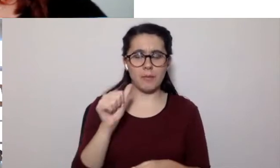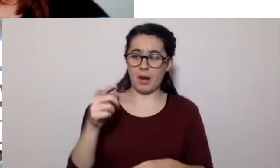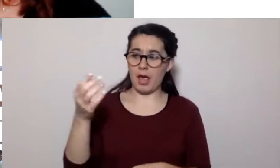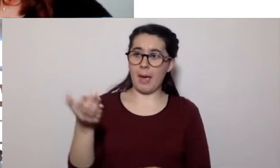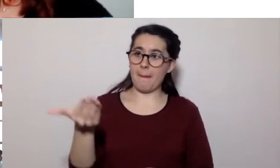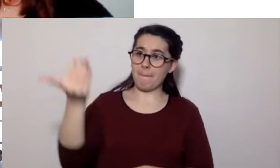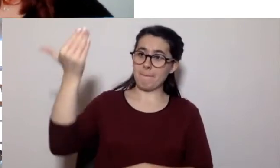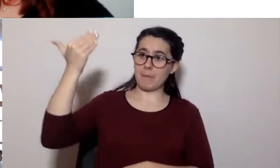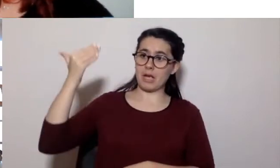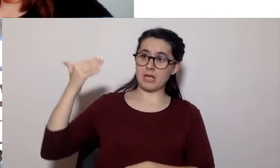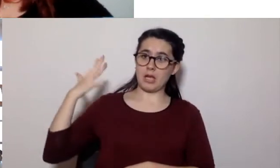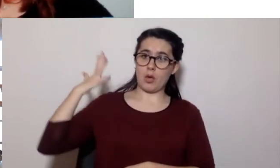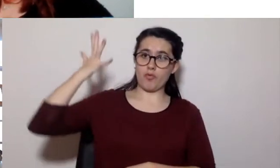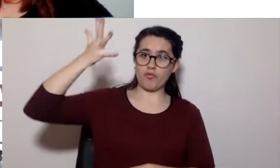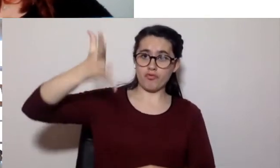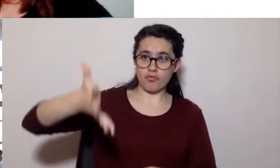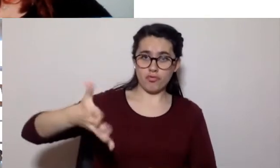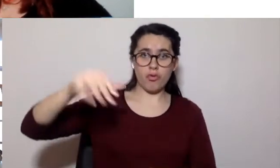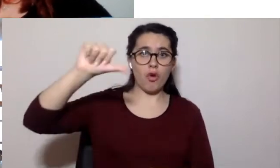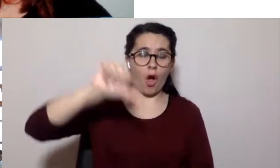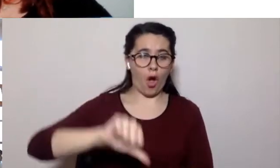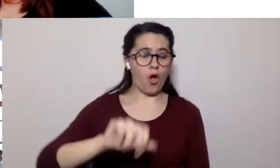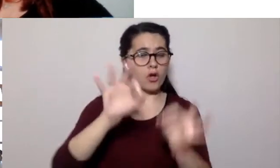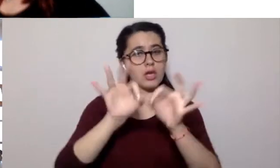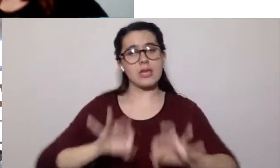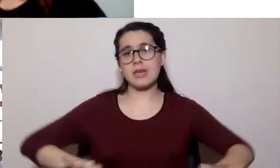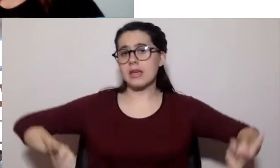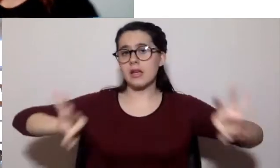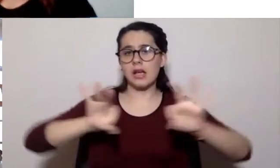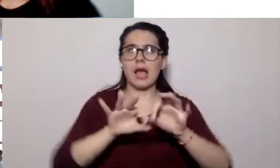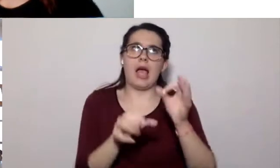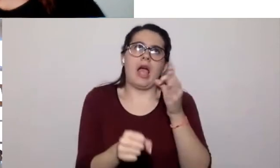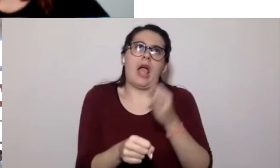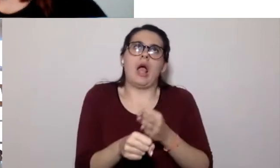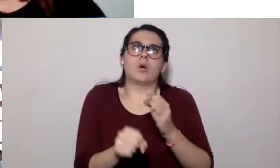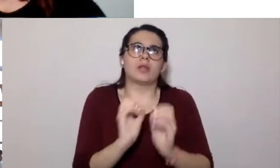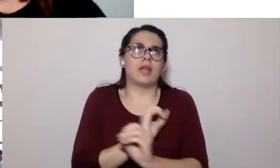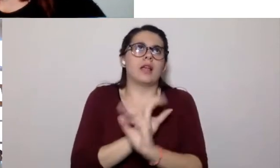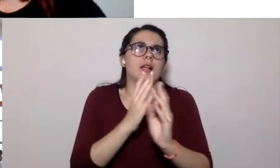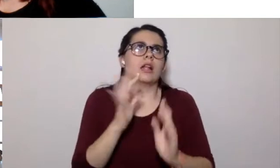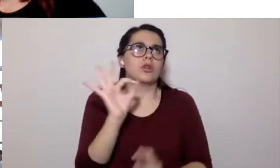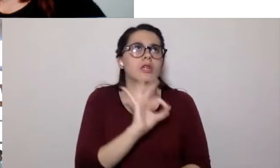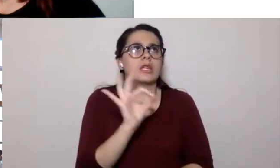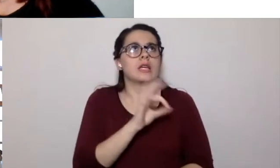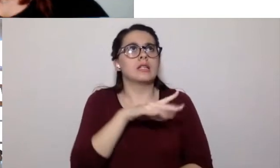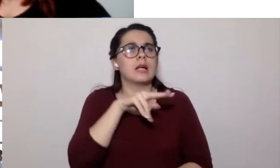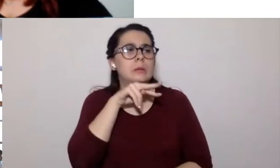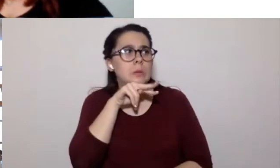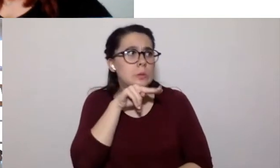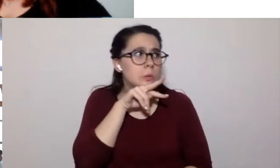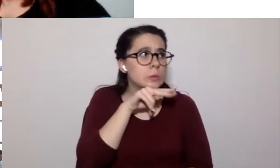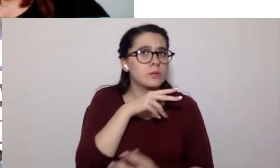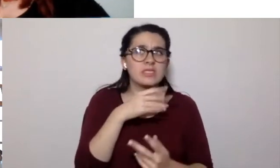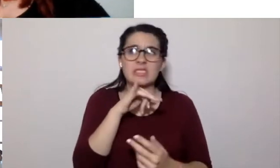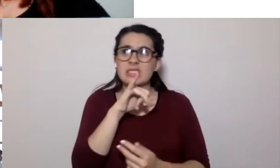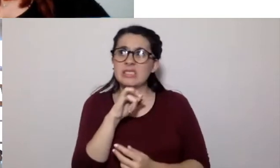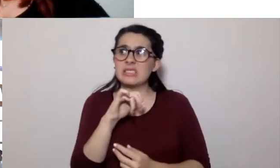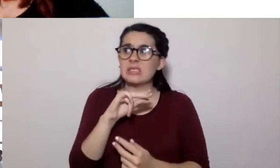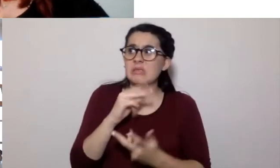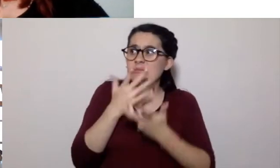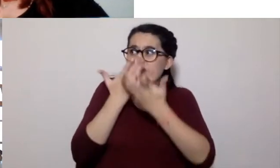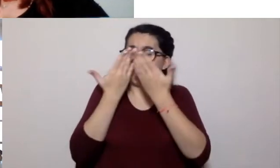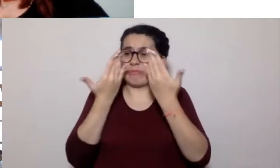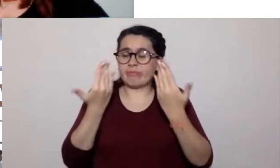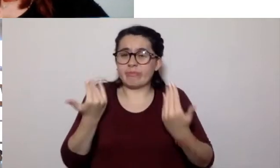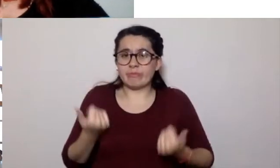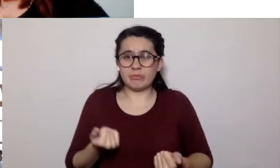o de ansiedad, que estamos todos preocupados o no sabemos si estamos preocupados o no. Entonces creo